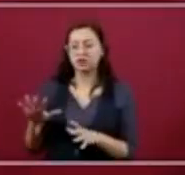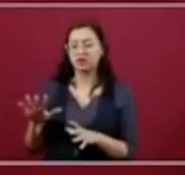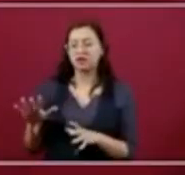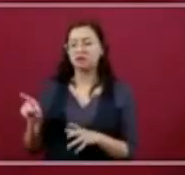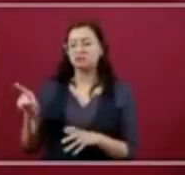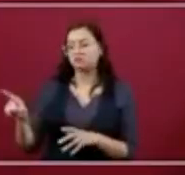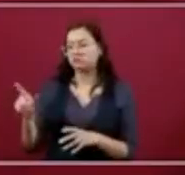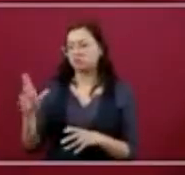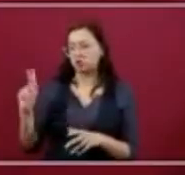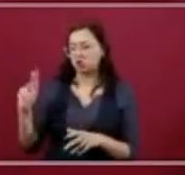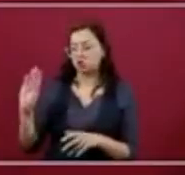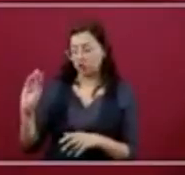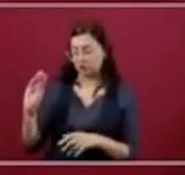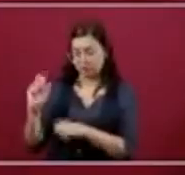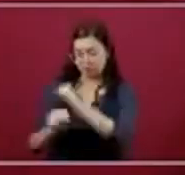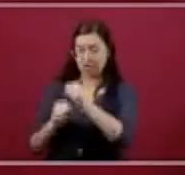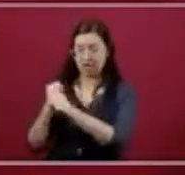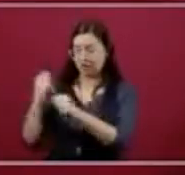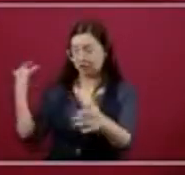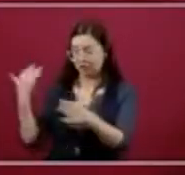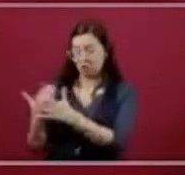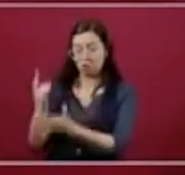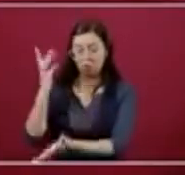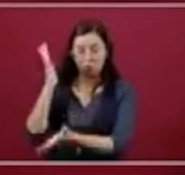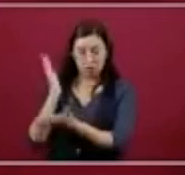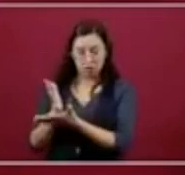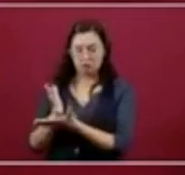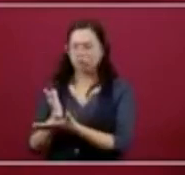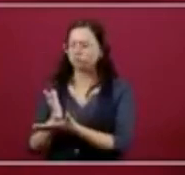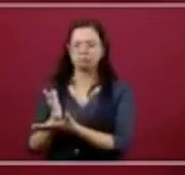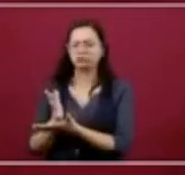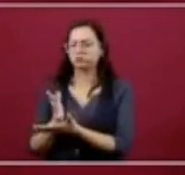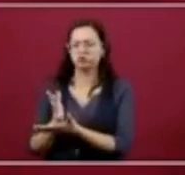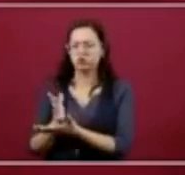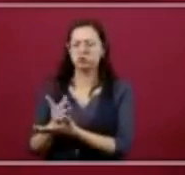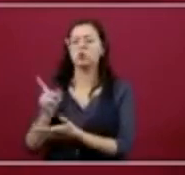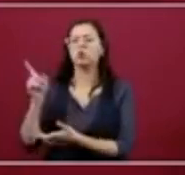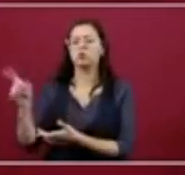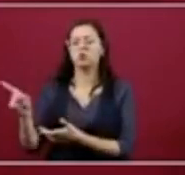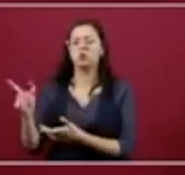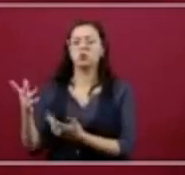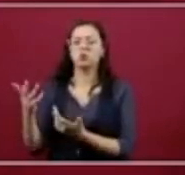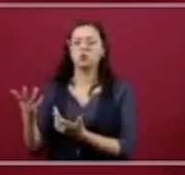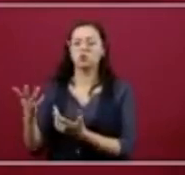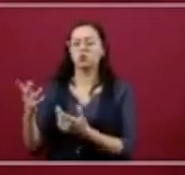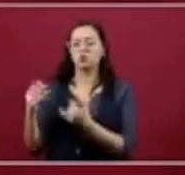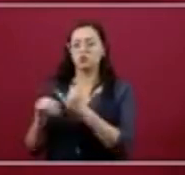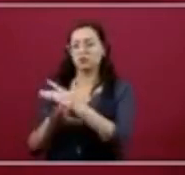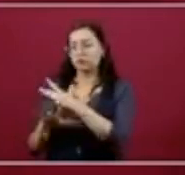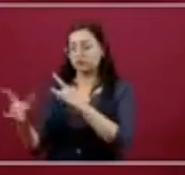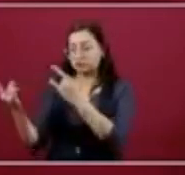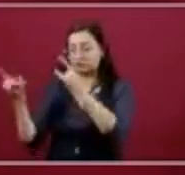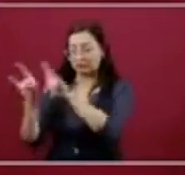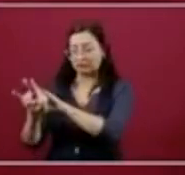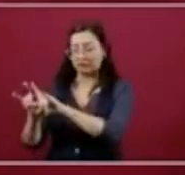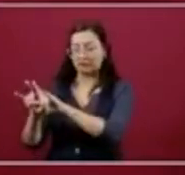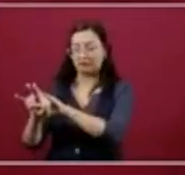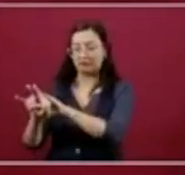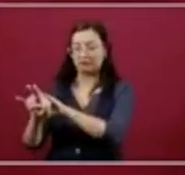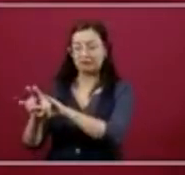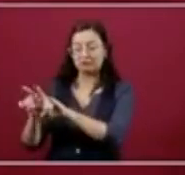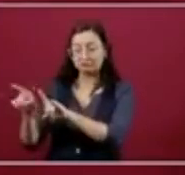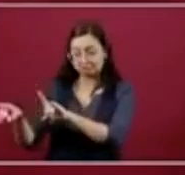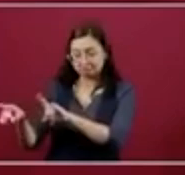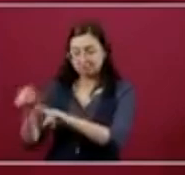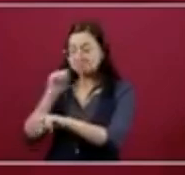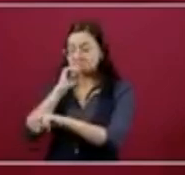de estos 90 años de historia, no solamente el archivo estaba cerrado a esa información por mucho, sino